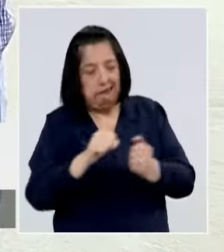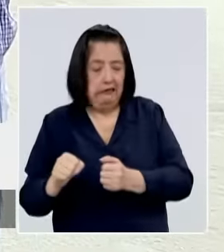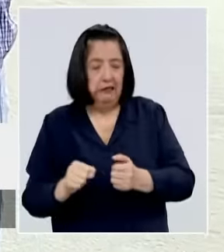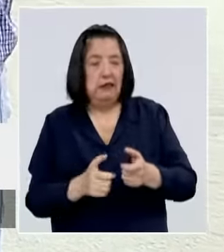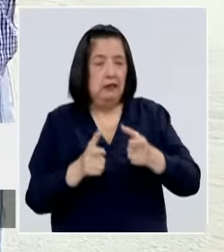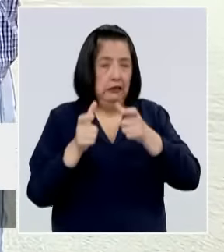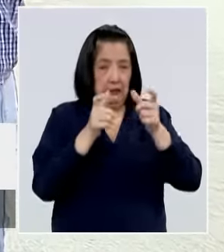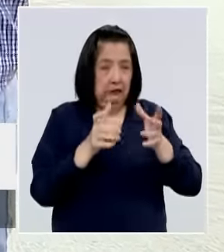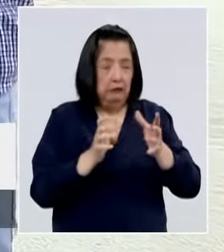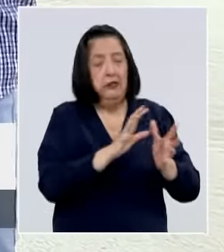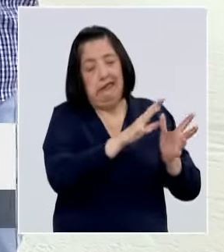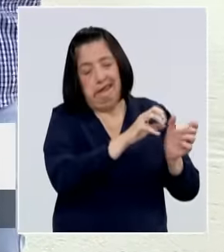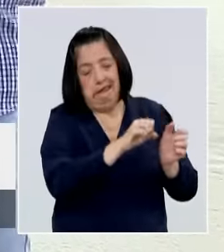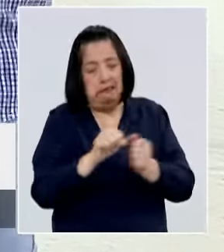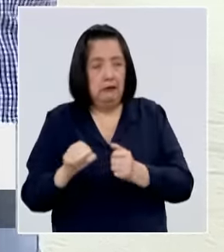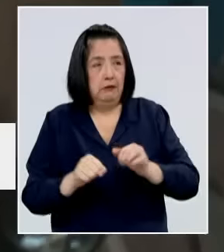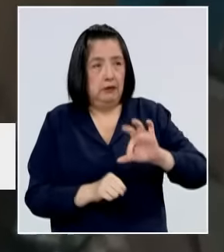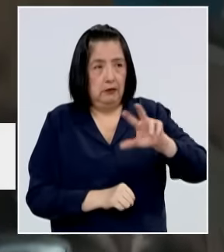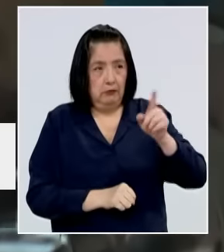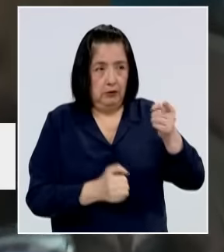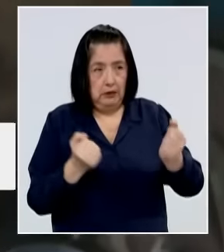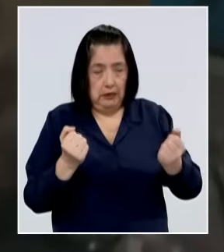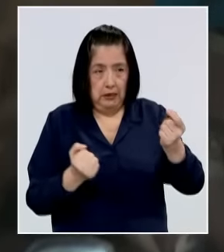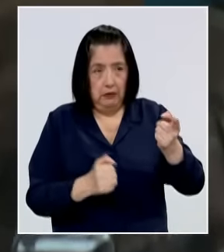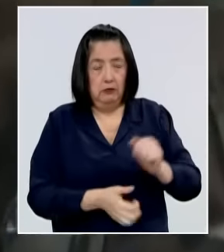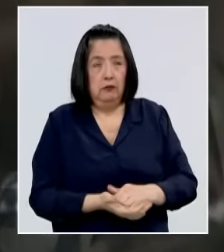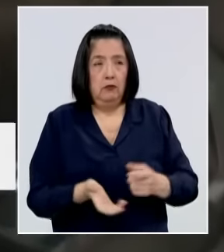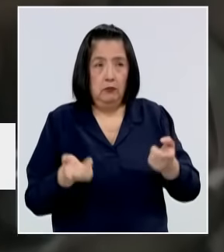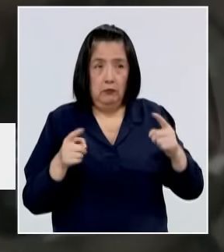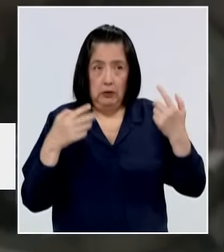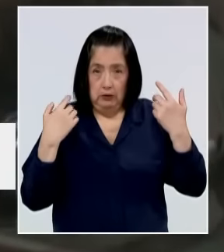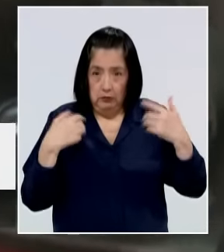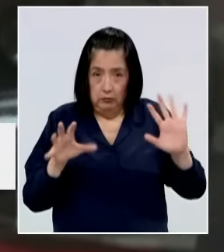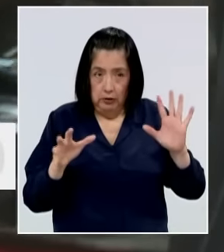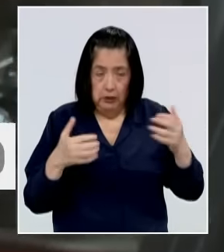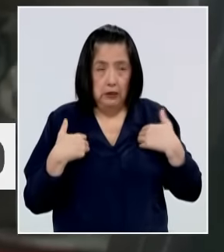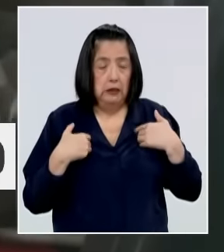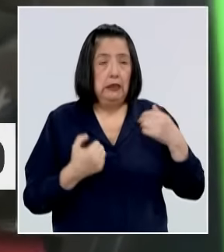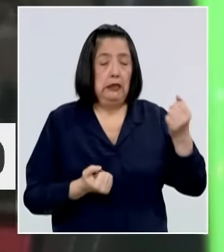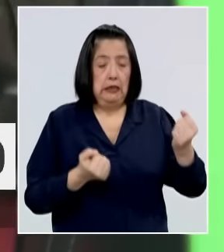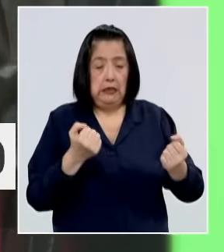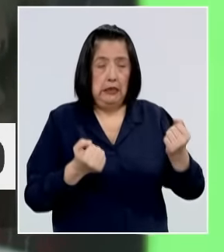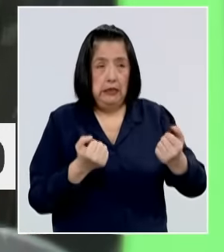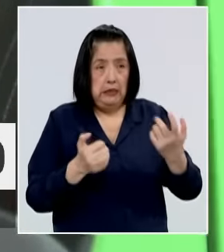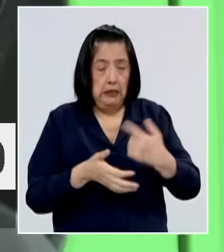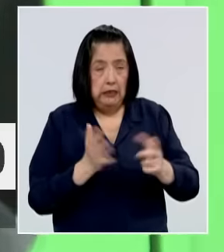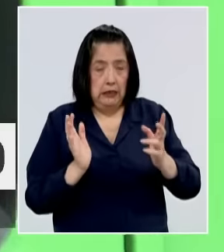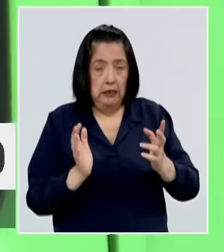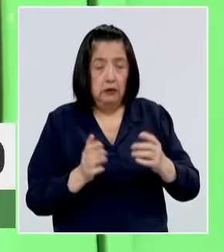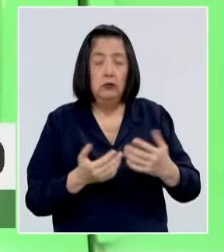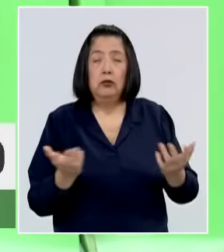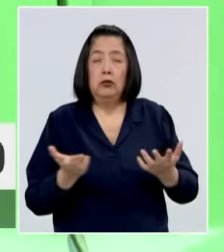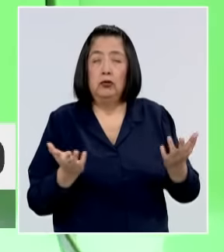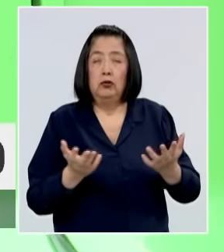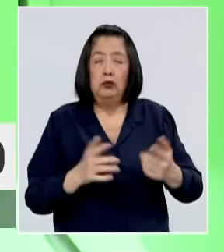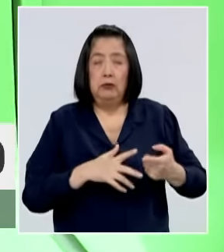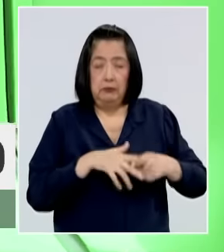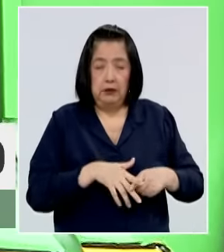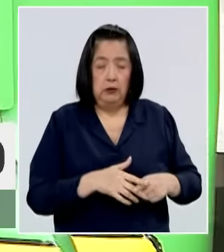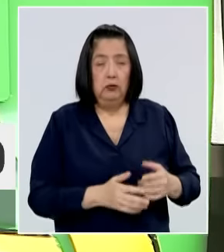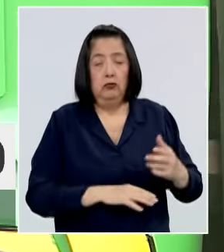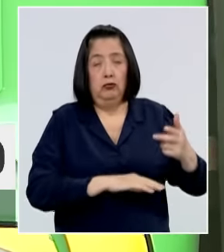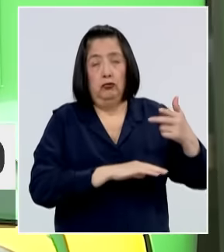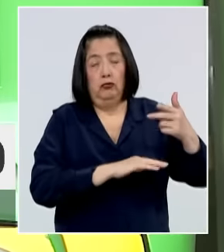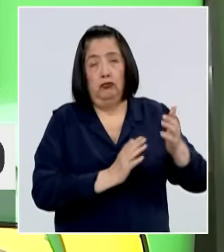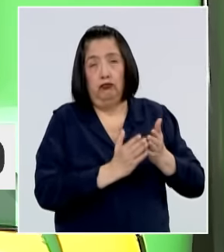seguridad para robar el vehículo una vez que tomaron el control del camión que salió del Terminal portuario dp World